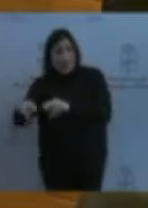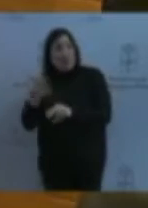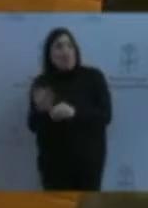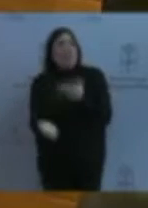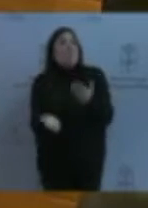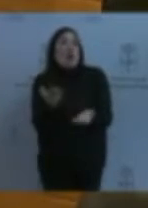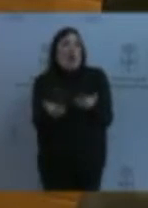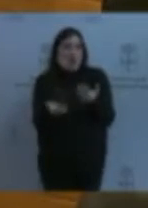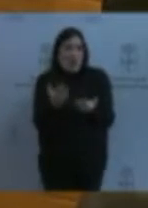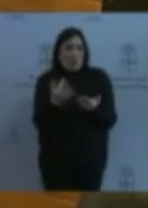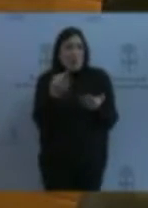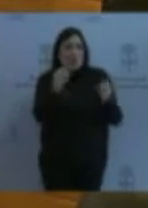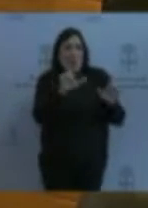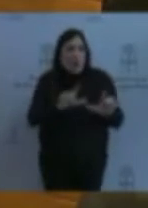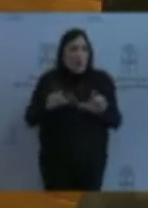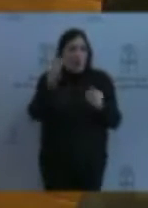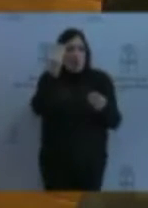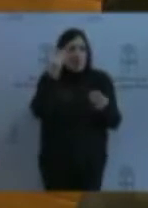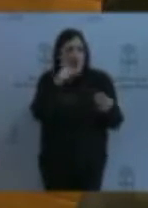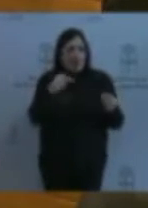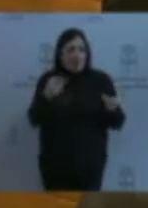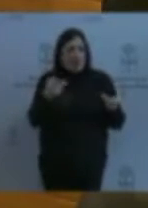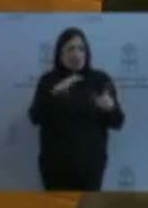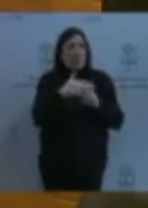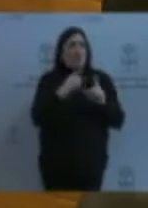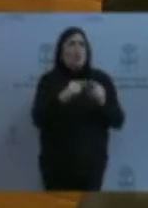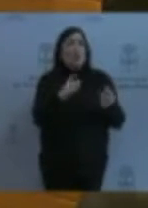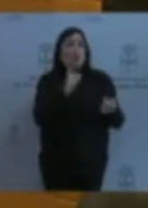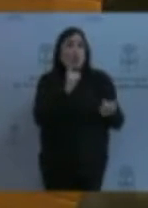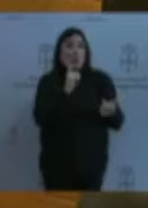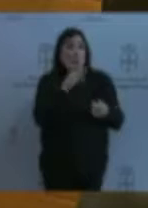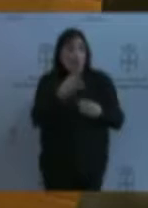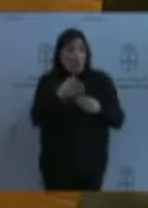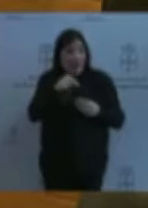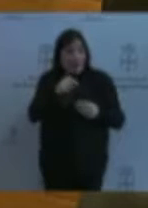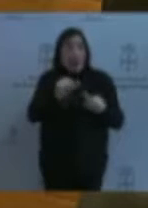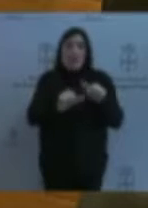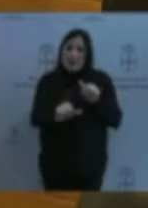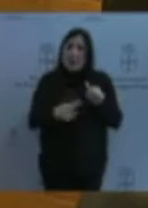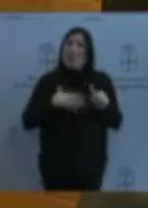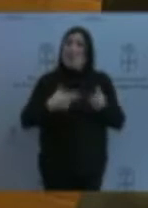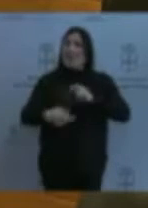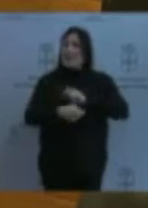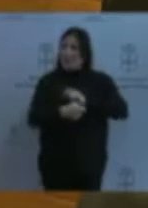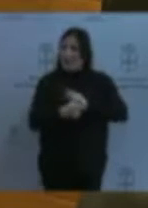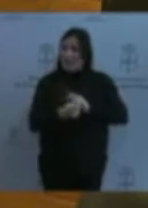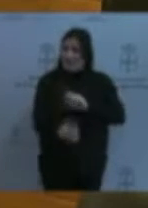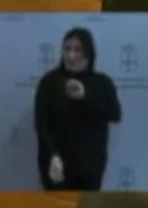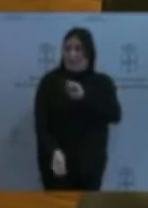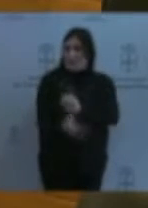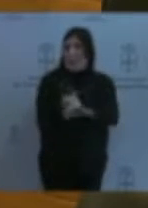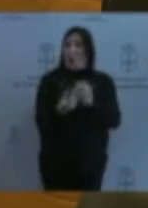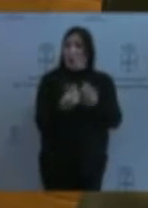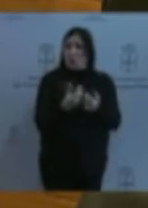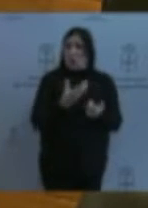situación en que se encuentra Asturias para desarrollar una estrategia compartida con ayuntamientos, delegación de gobierno, que permita llevar a cabo las